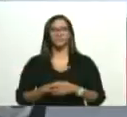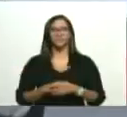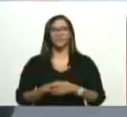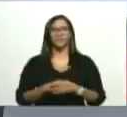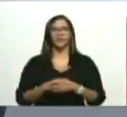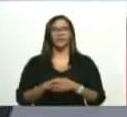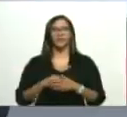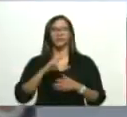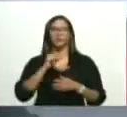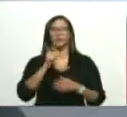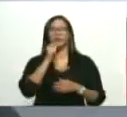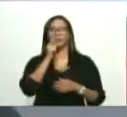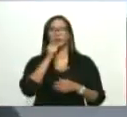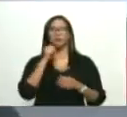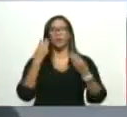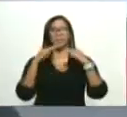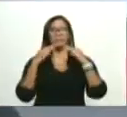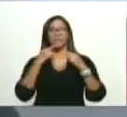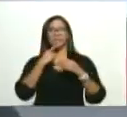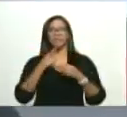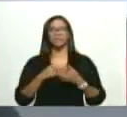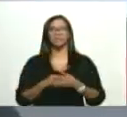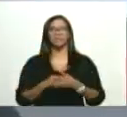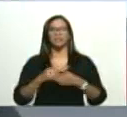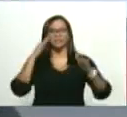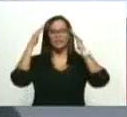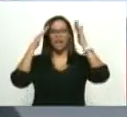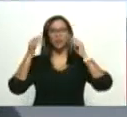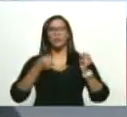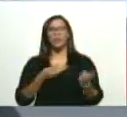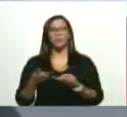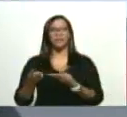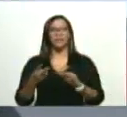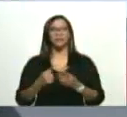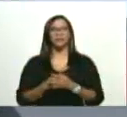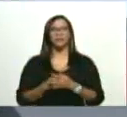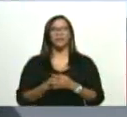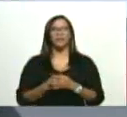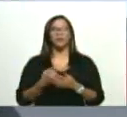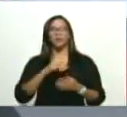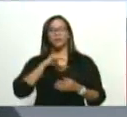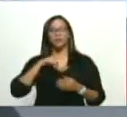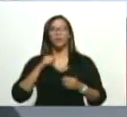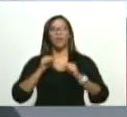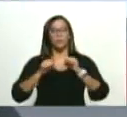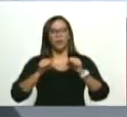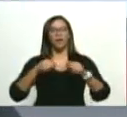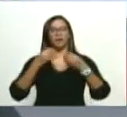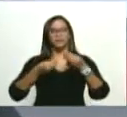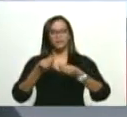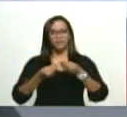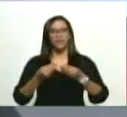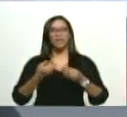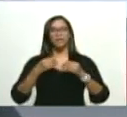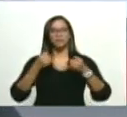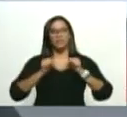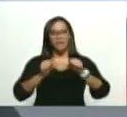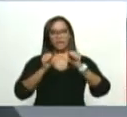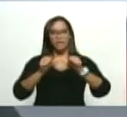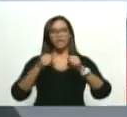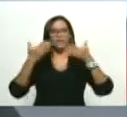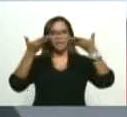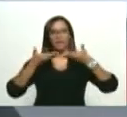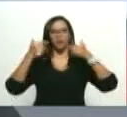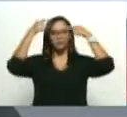Este no es una pregunta, sino un mensaje que él dice, ¿no? Saludo a los invitados. Lo mejor que podemos hacer es seguir el legado del comandante Chávez. ¿Cómo se